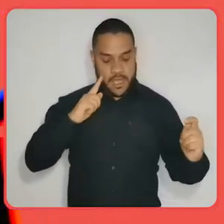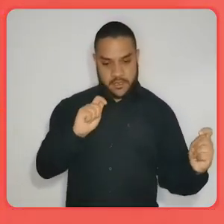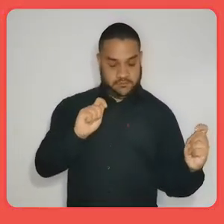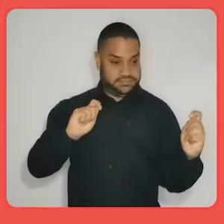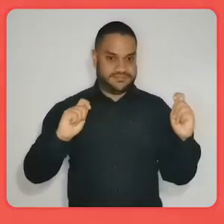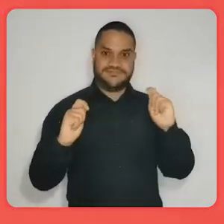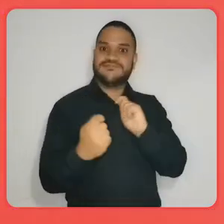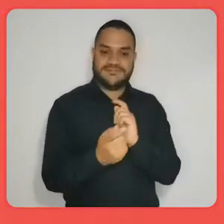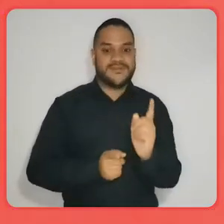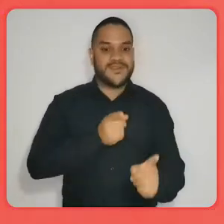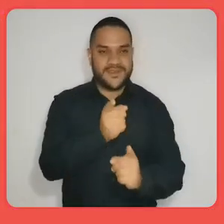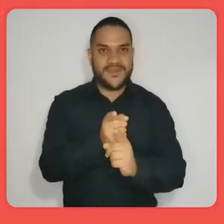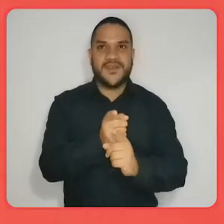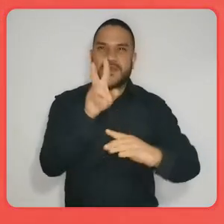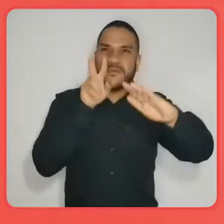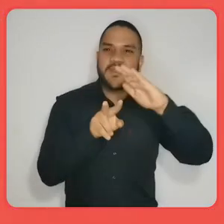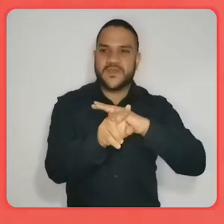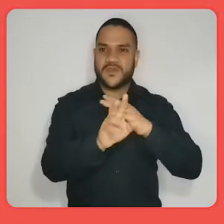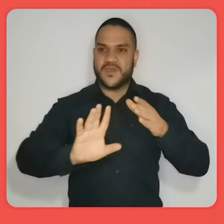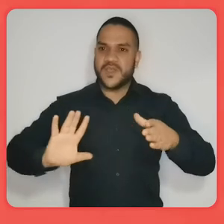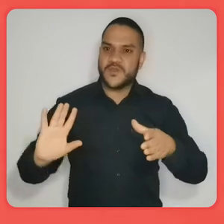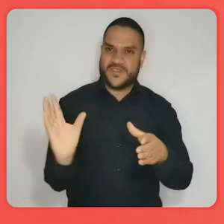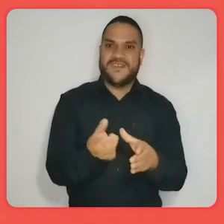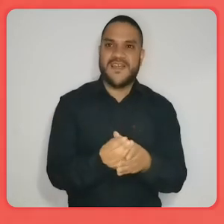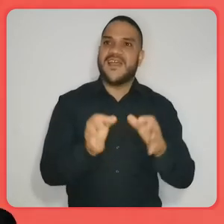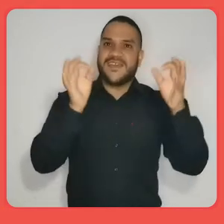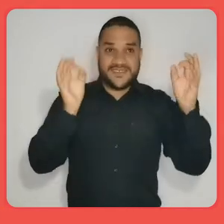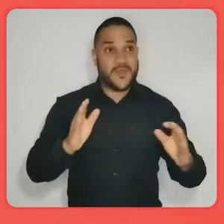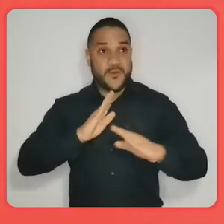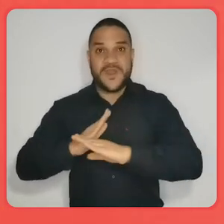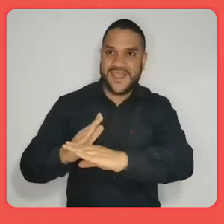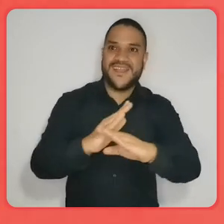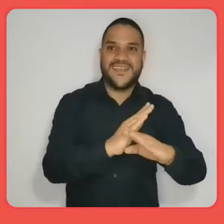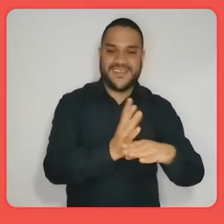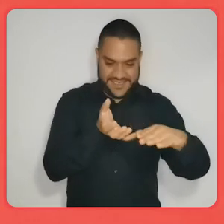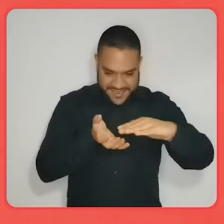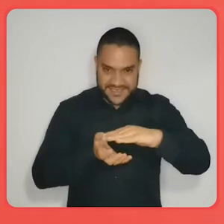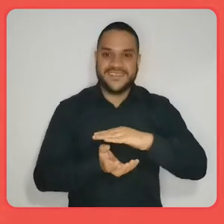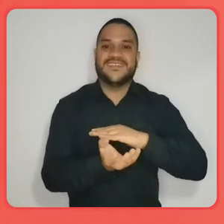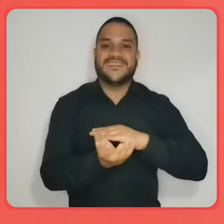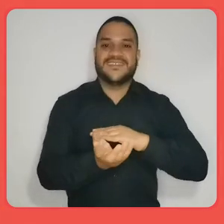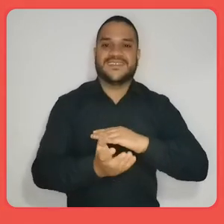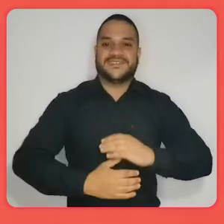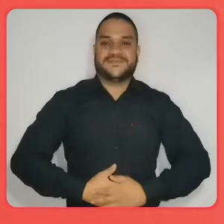Bogotá al derecho. Una visión inclusiva, segura y accesible.